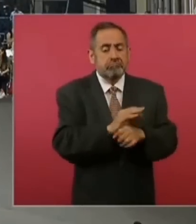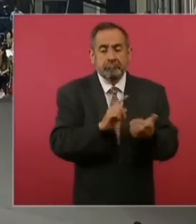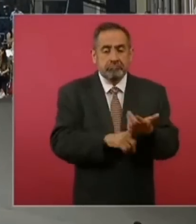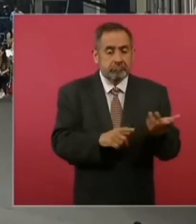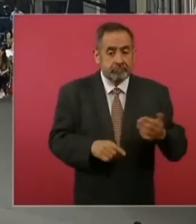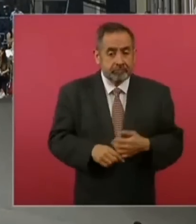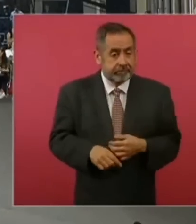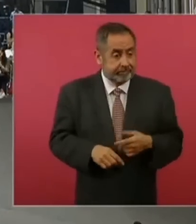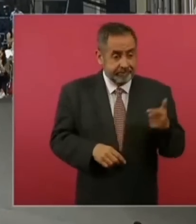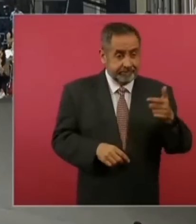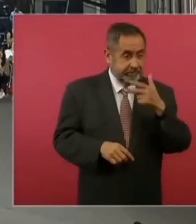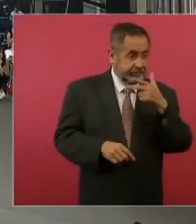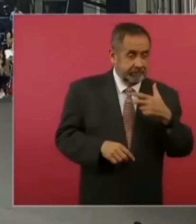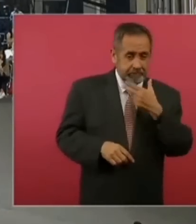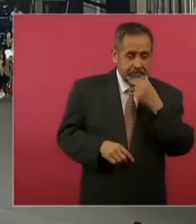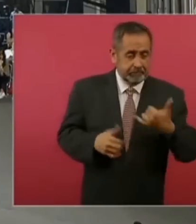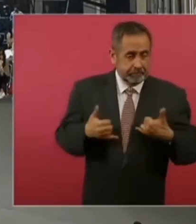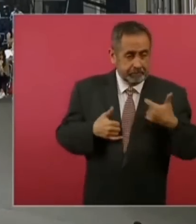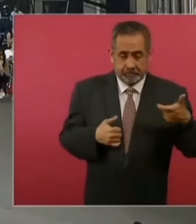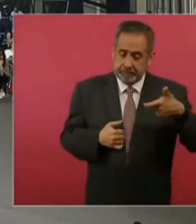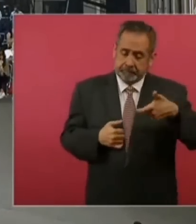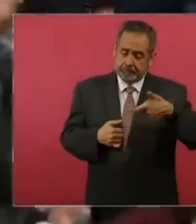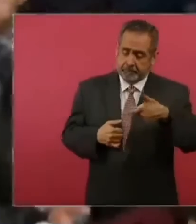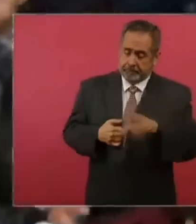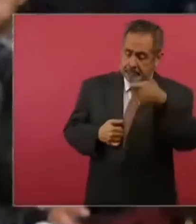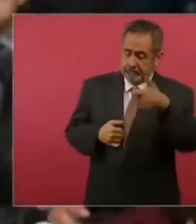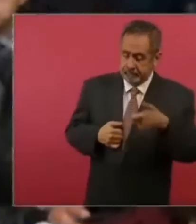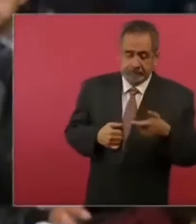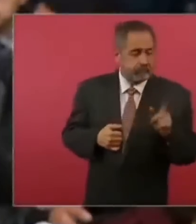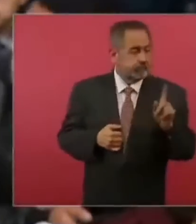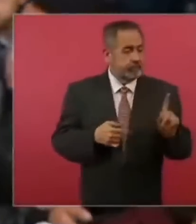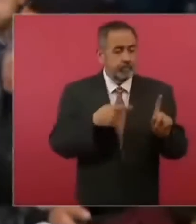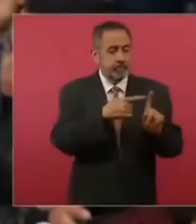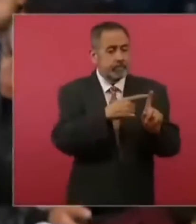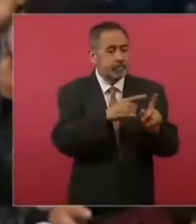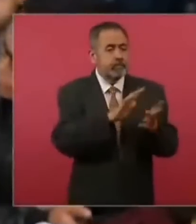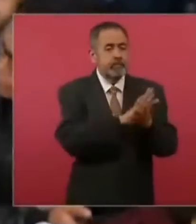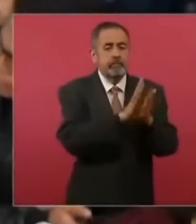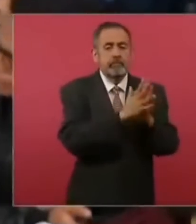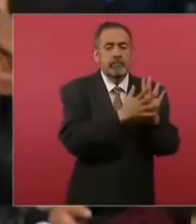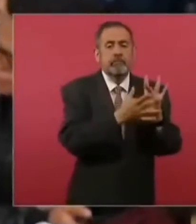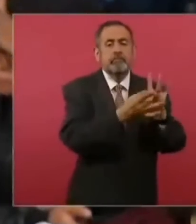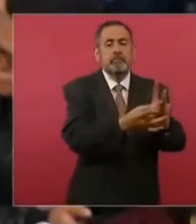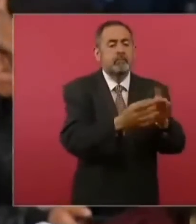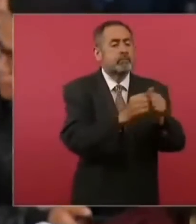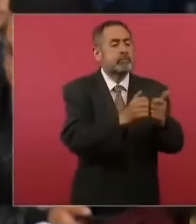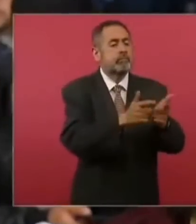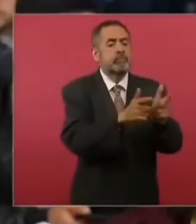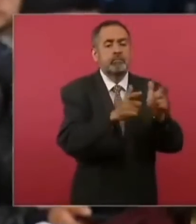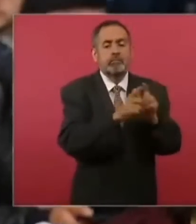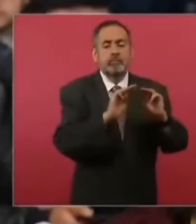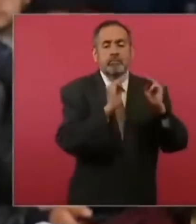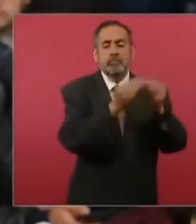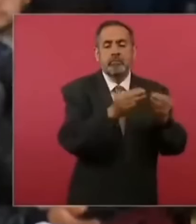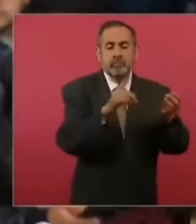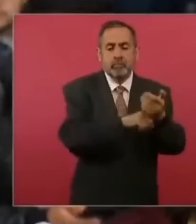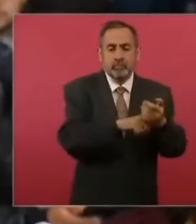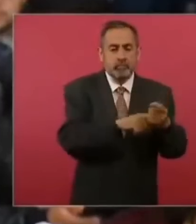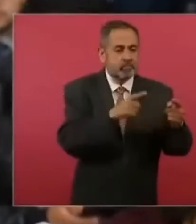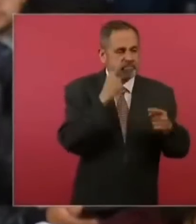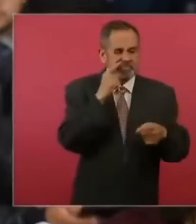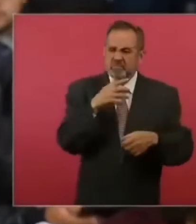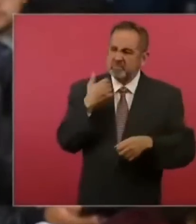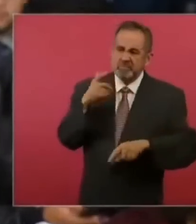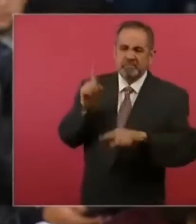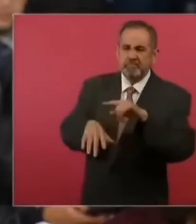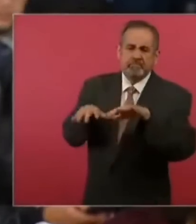que el que le arrebató la vida al joven Ceferino Domínguez tiene nexos con un cártel que está peleando la